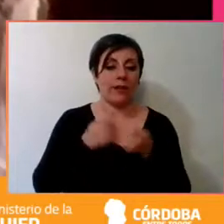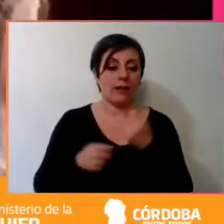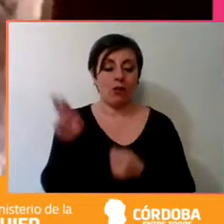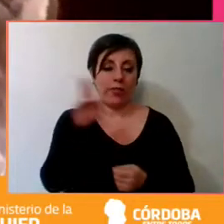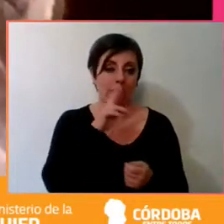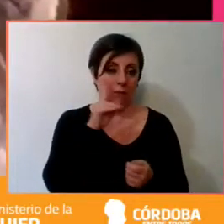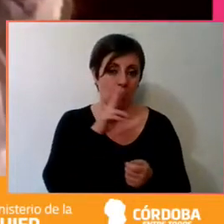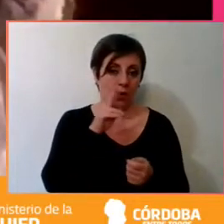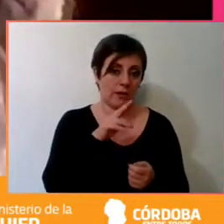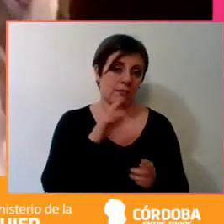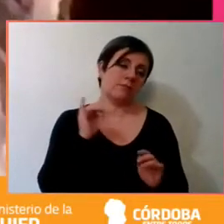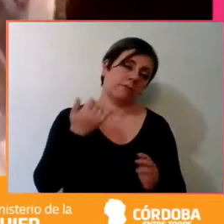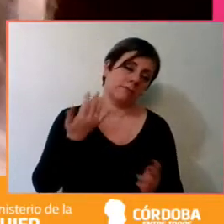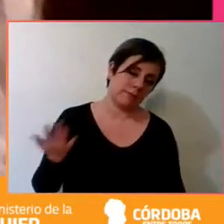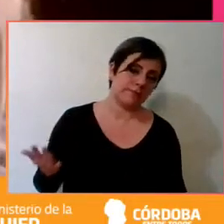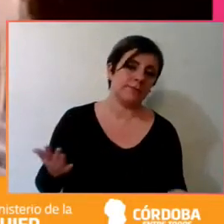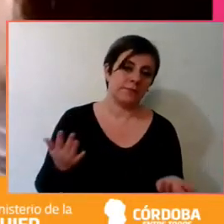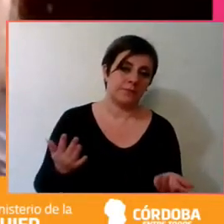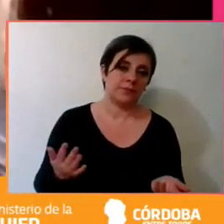Por supuesto que